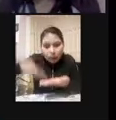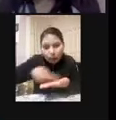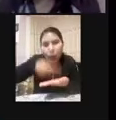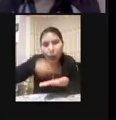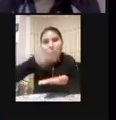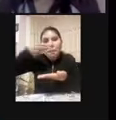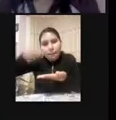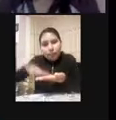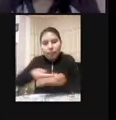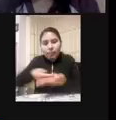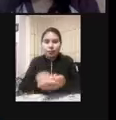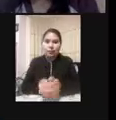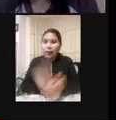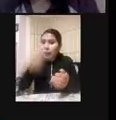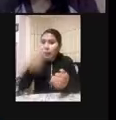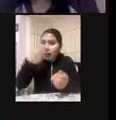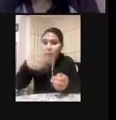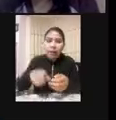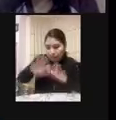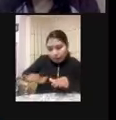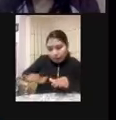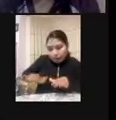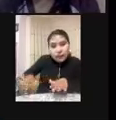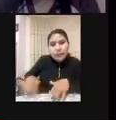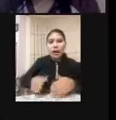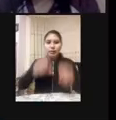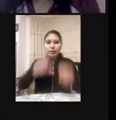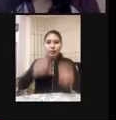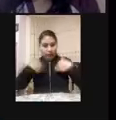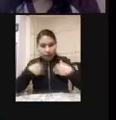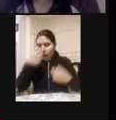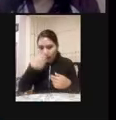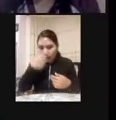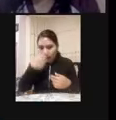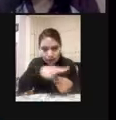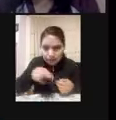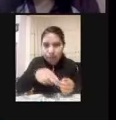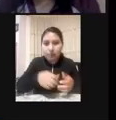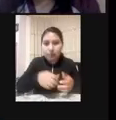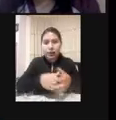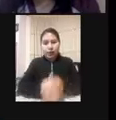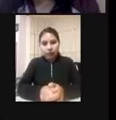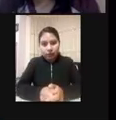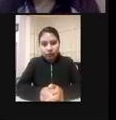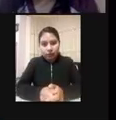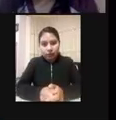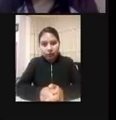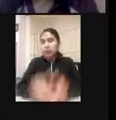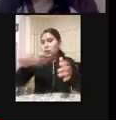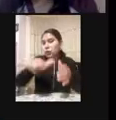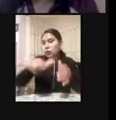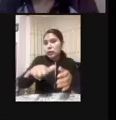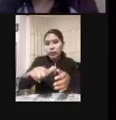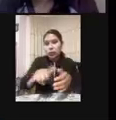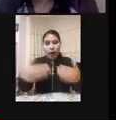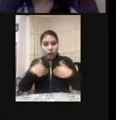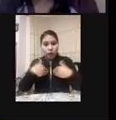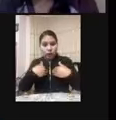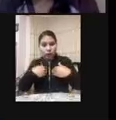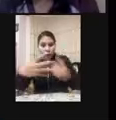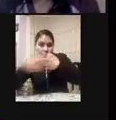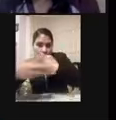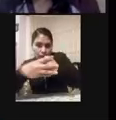estamos haciendo eso para que ella, mediante la vista, nos siga y empiece a imitar nuestros gestos. Estos apoyos visuales es de gran